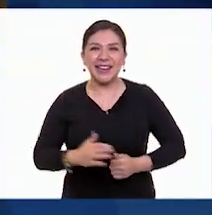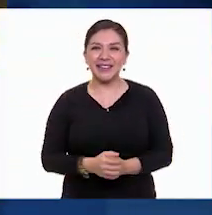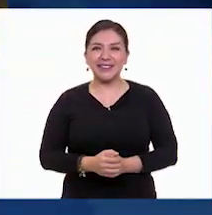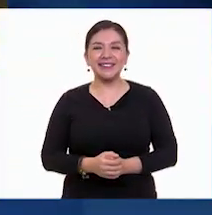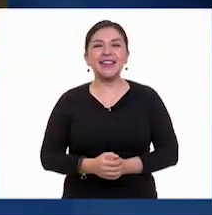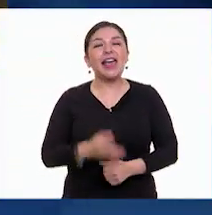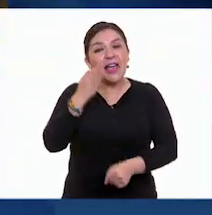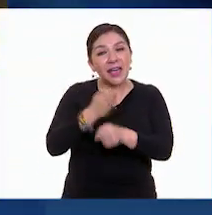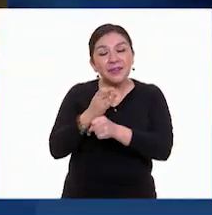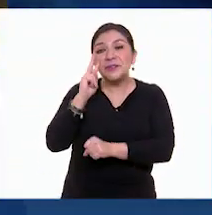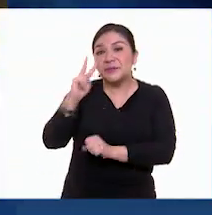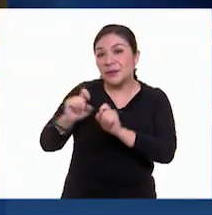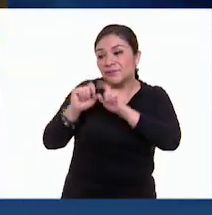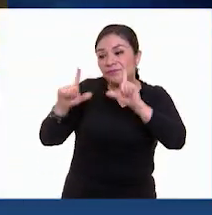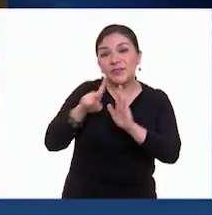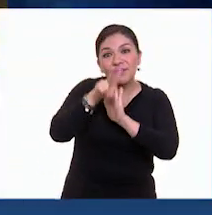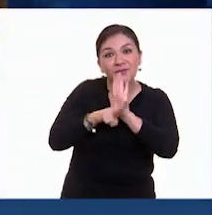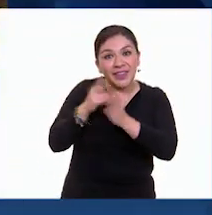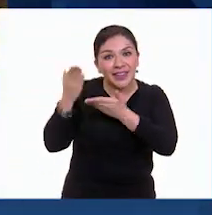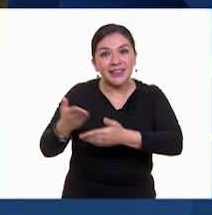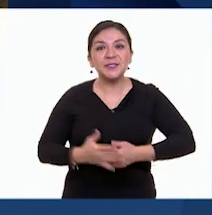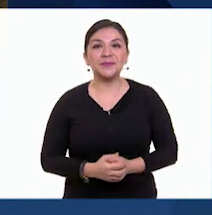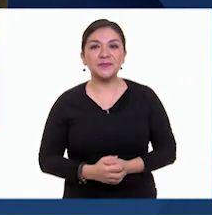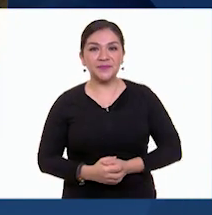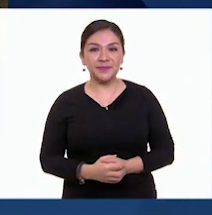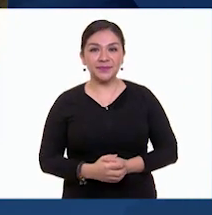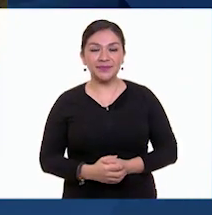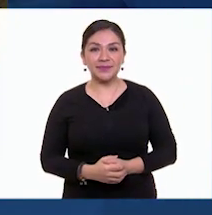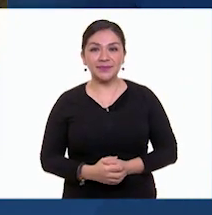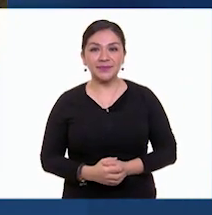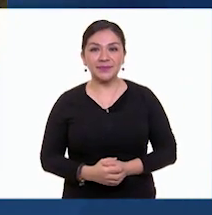¡Hola! Vamos a ver el siguiente video.